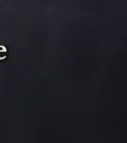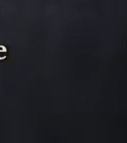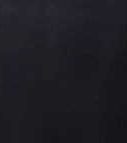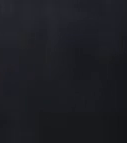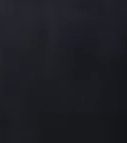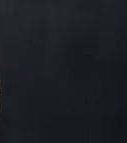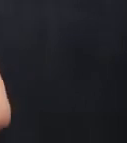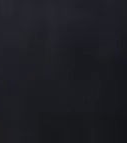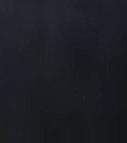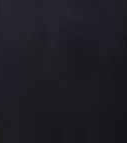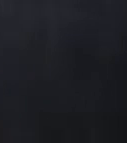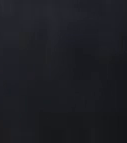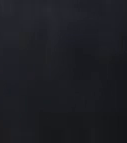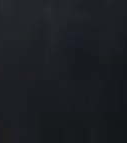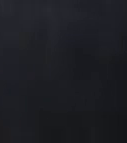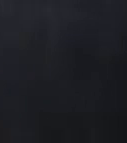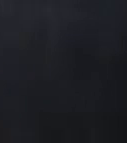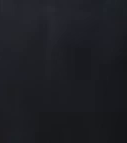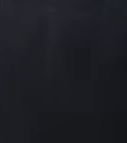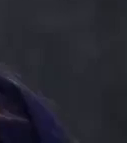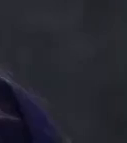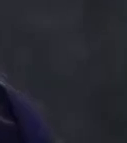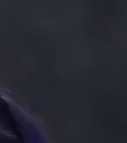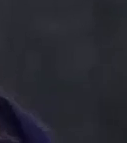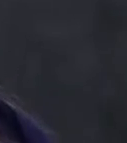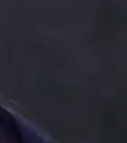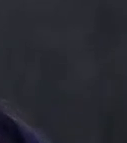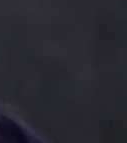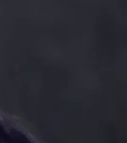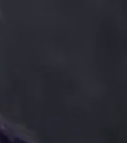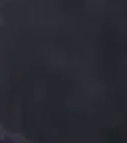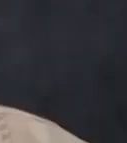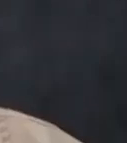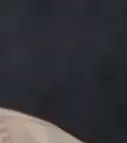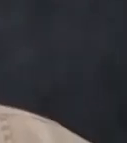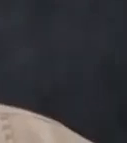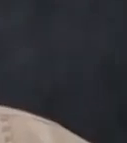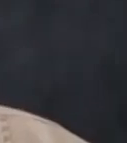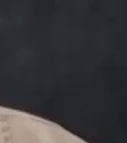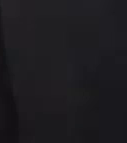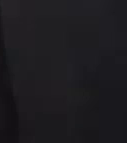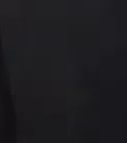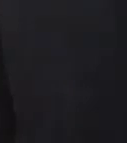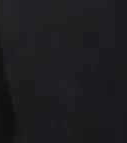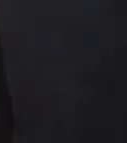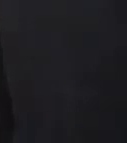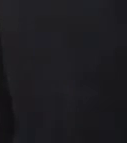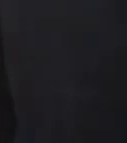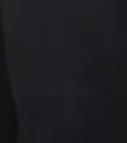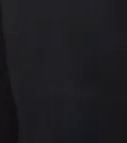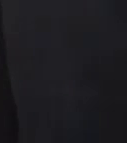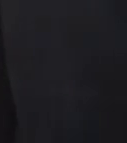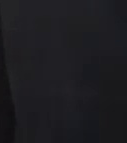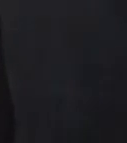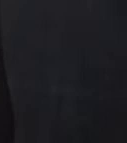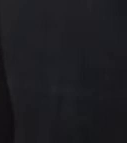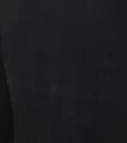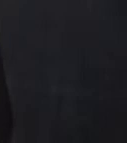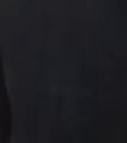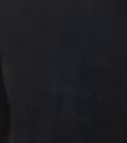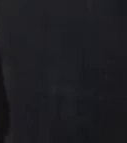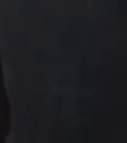ella y de ahí saca un cuento es como un familiar una abuela un tío una luz en fidel y raúl están